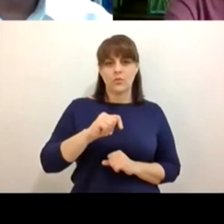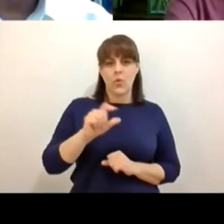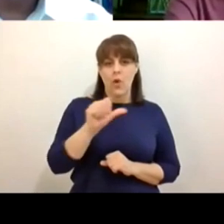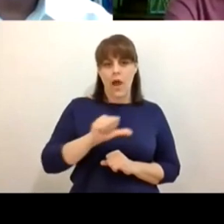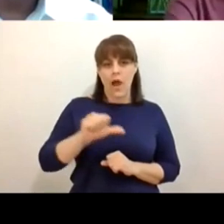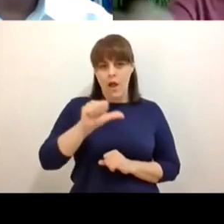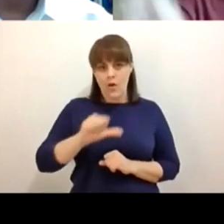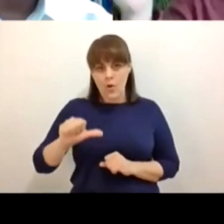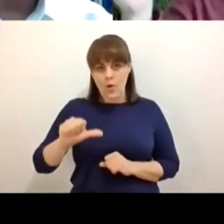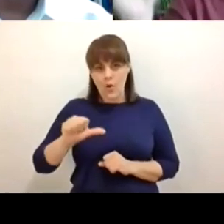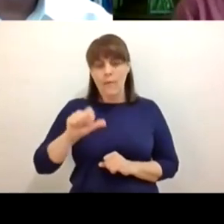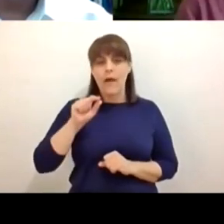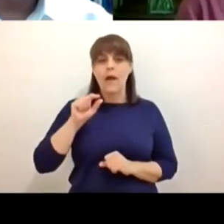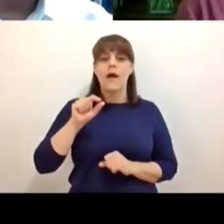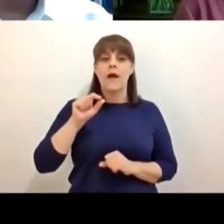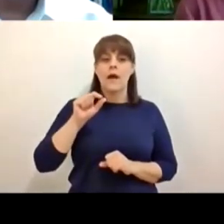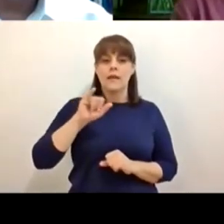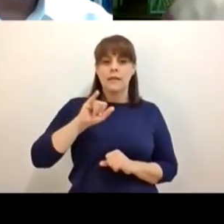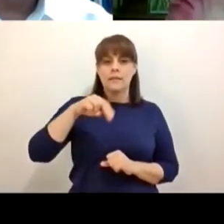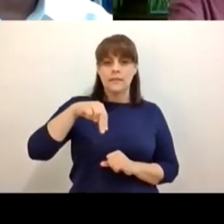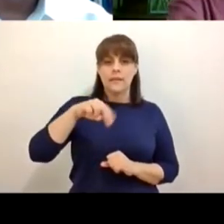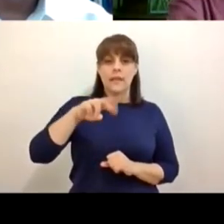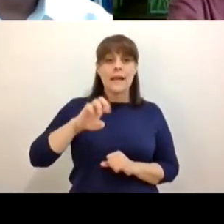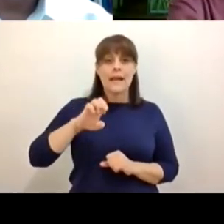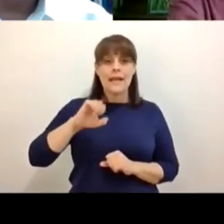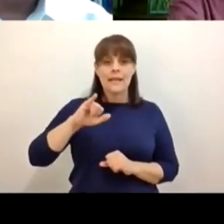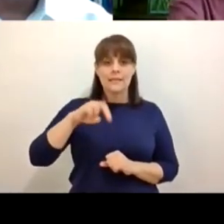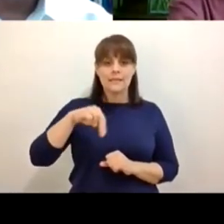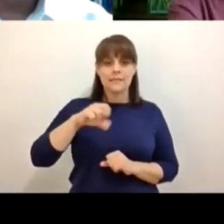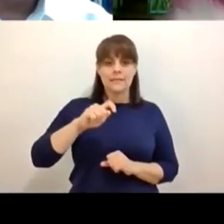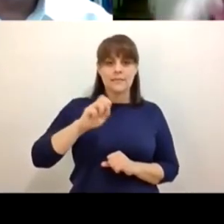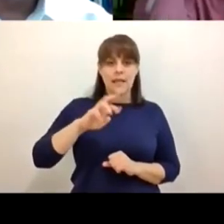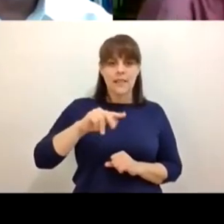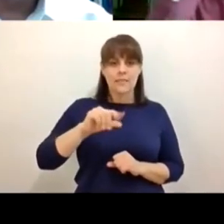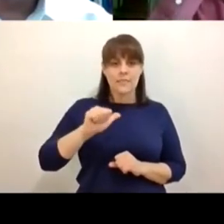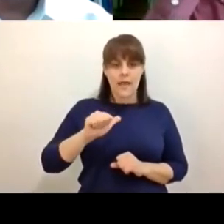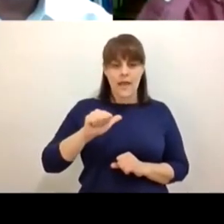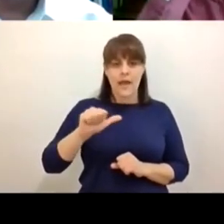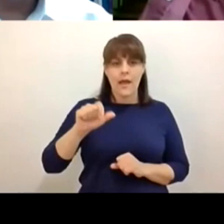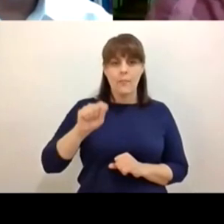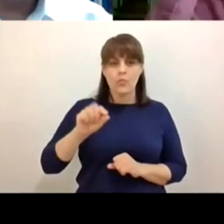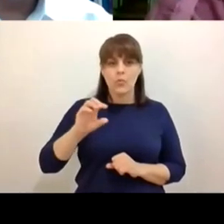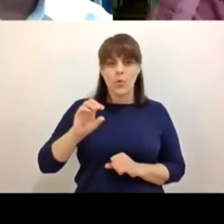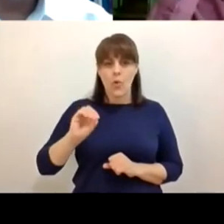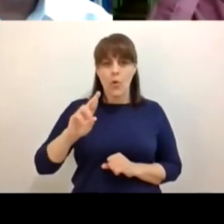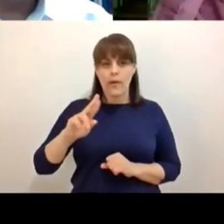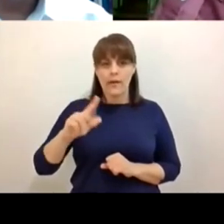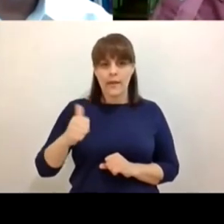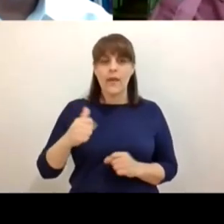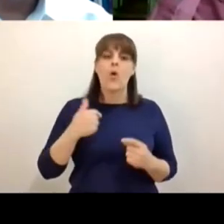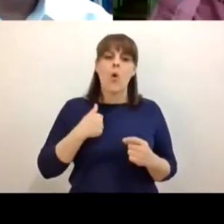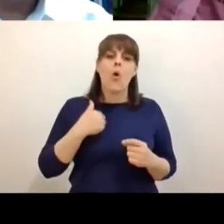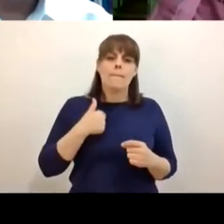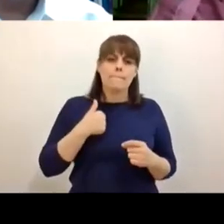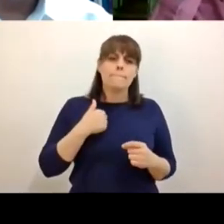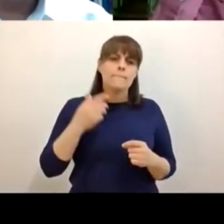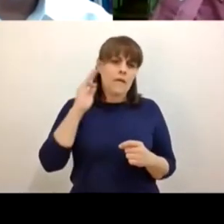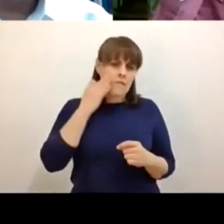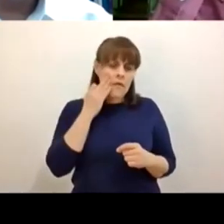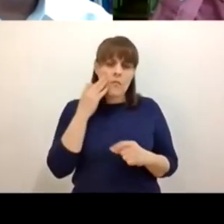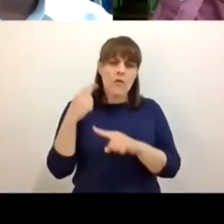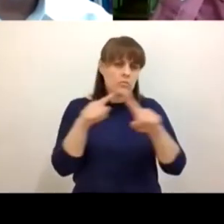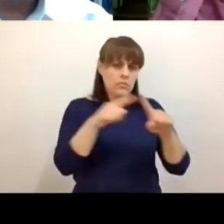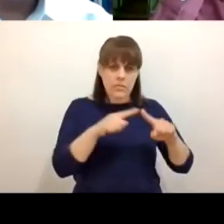contacto@reinserta.org. Y con mucho gusto también me pueden escribir a mí, @saskianino, en mis redes sociales o bien directamente en las redes